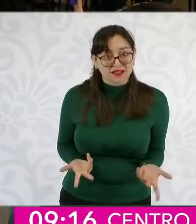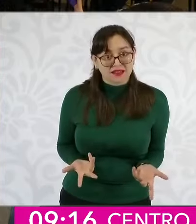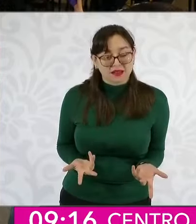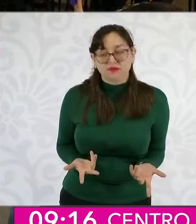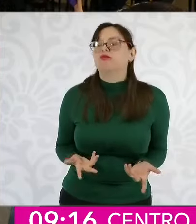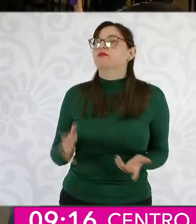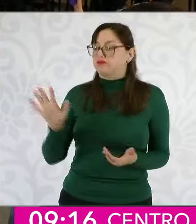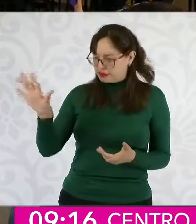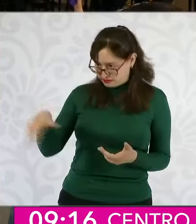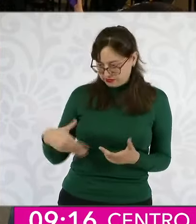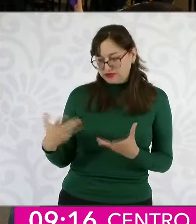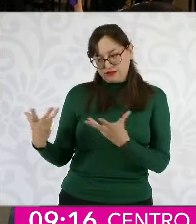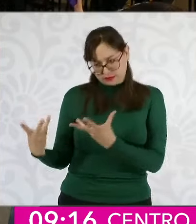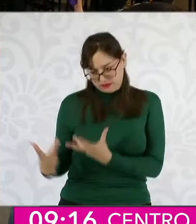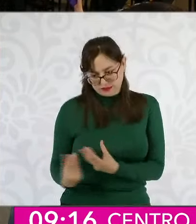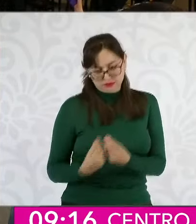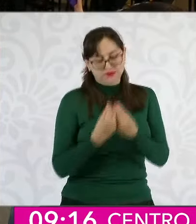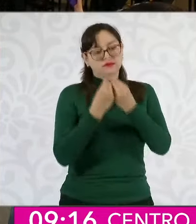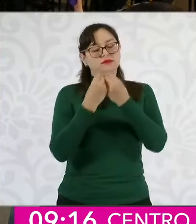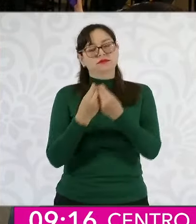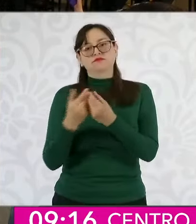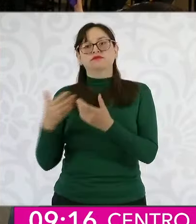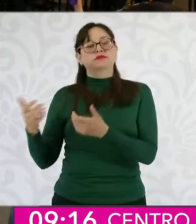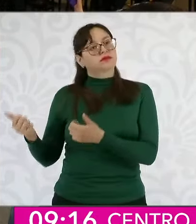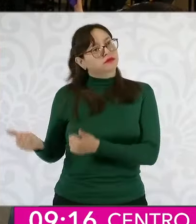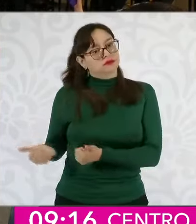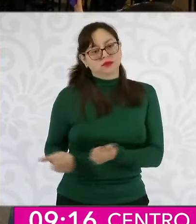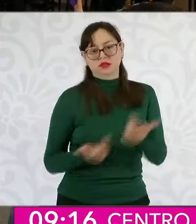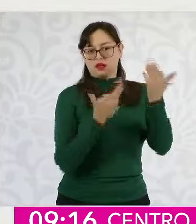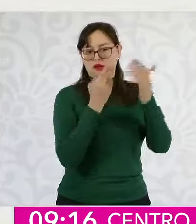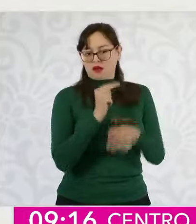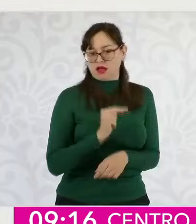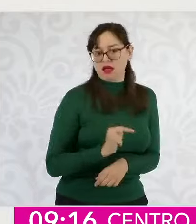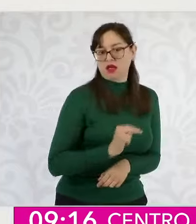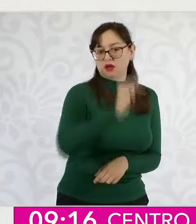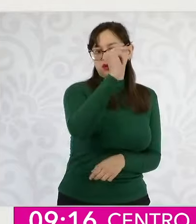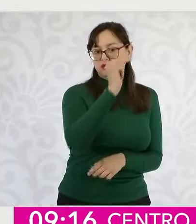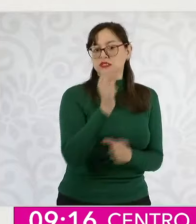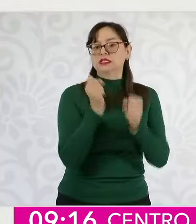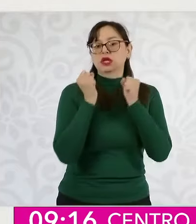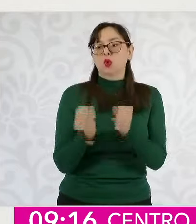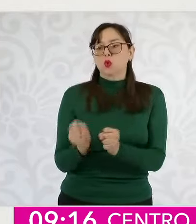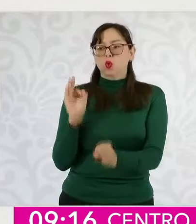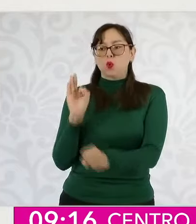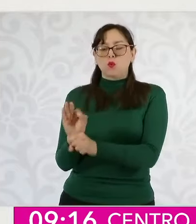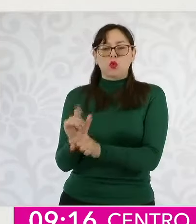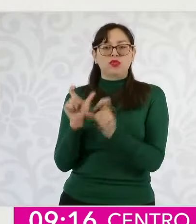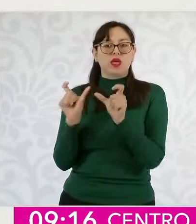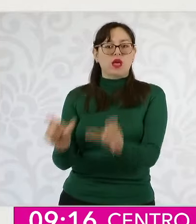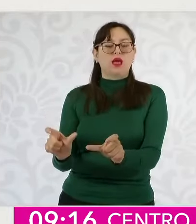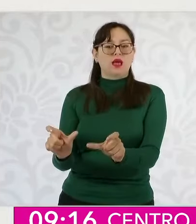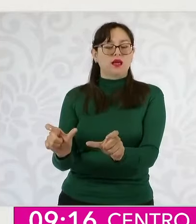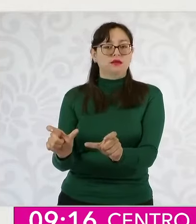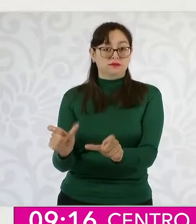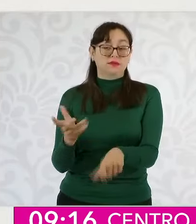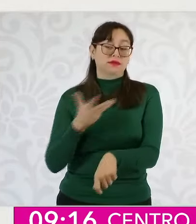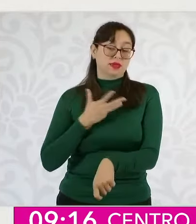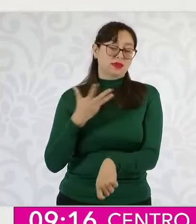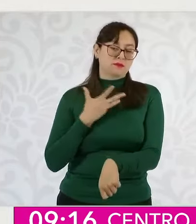por zonas en donde pueden hacer el recorrido de manera segura en nuestro país. Entonces, una